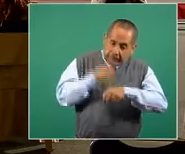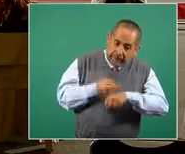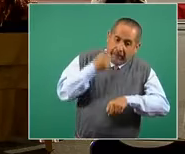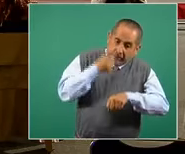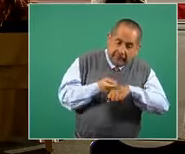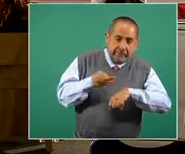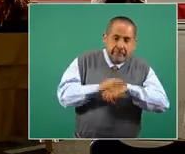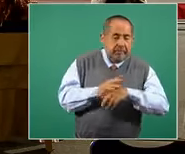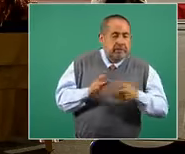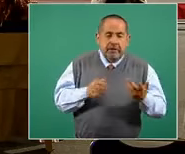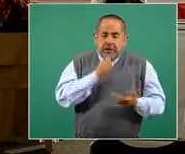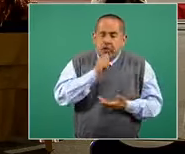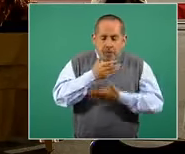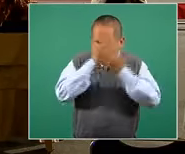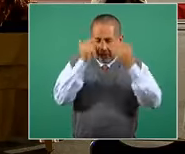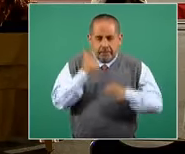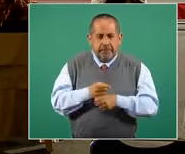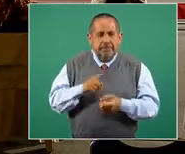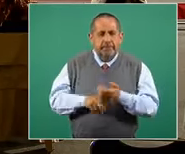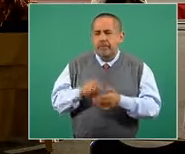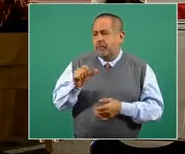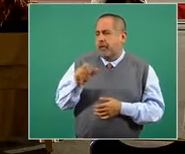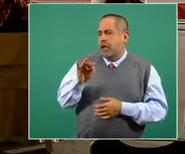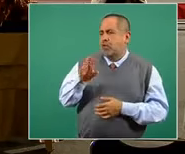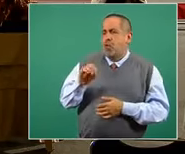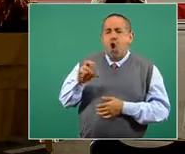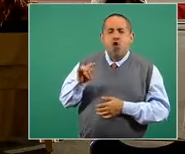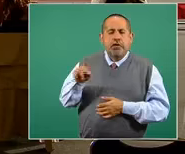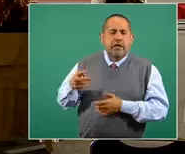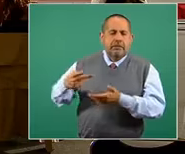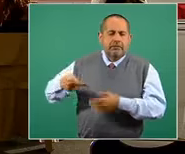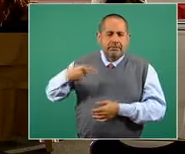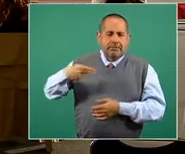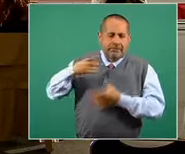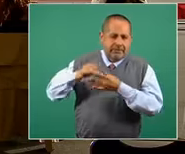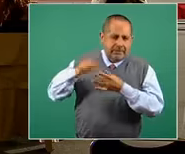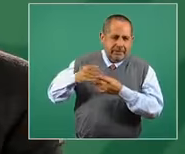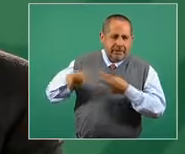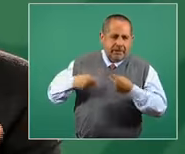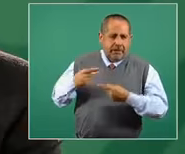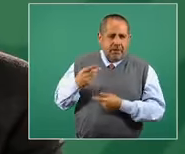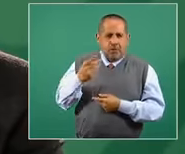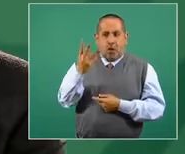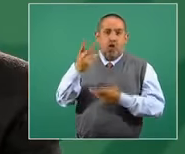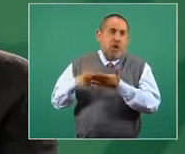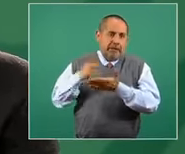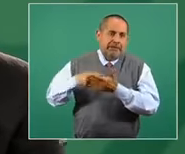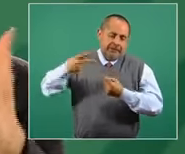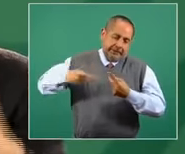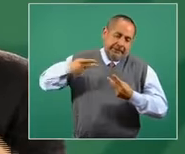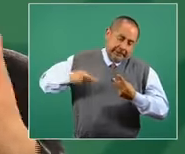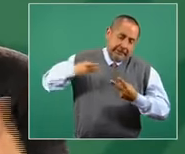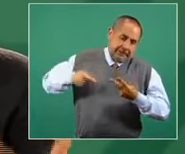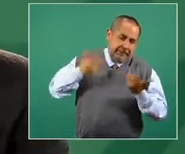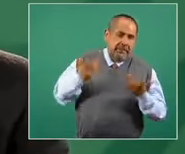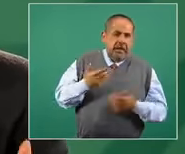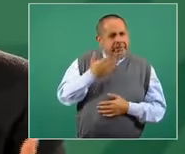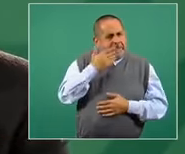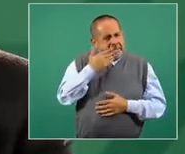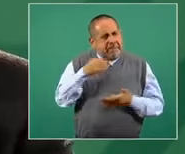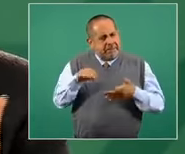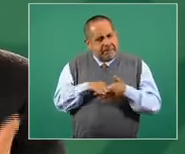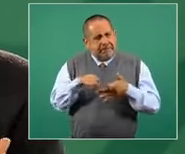ha preguntado en 6 ocasiones ya y me parece muy importante, 4 en realidad, pero es muy importante porque lo ha hecho